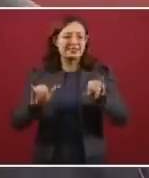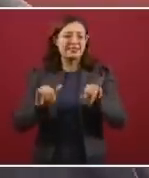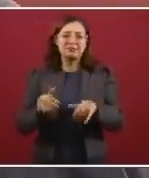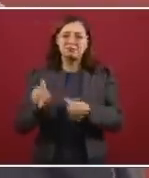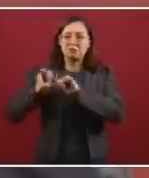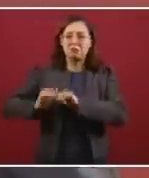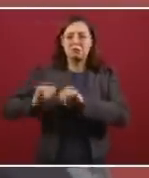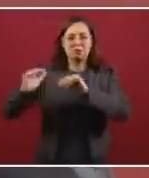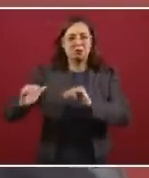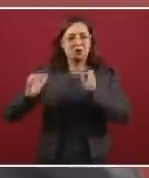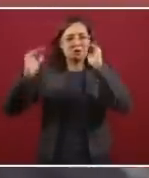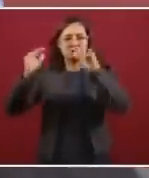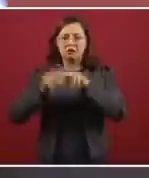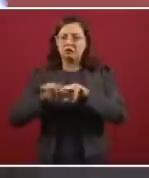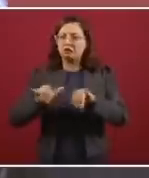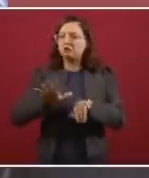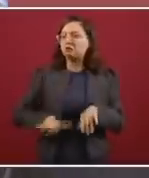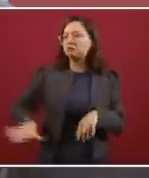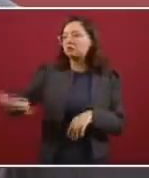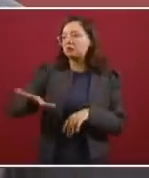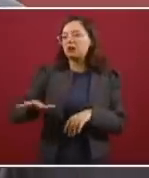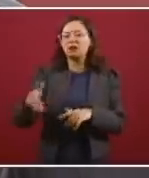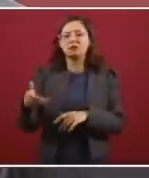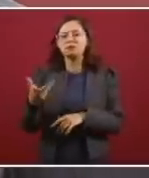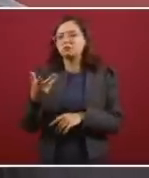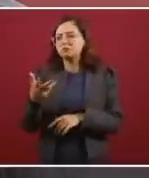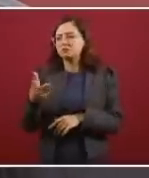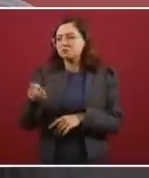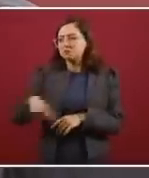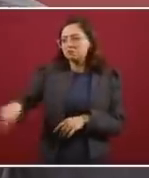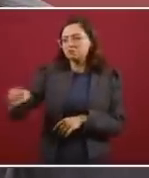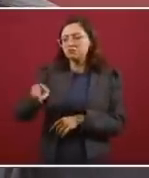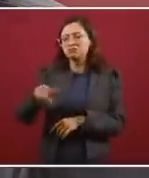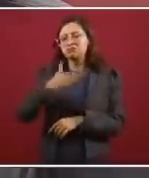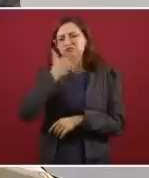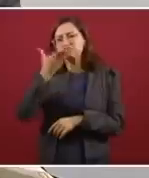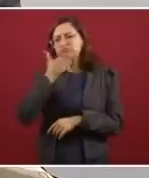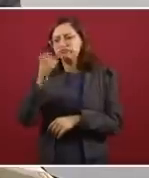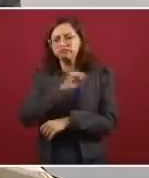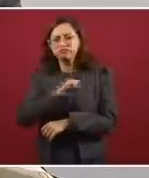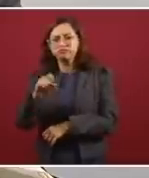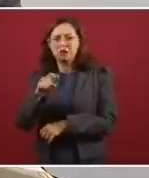No queremos delincuencia común, ni queremos delincuencia de cuello blanco.